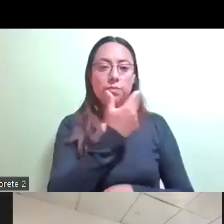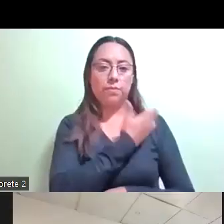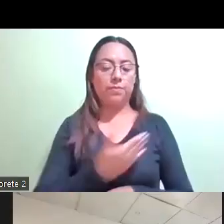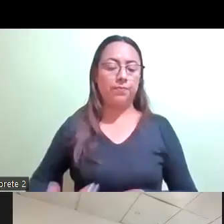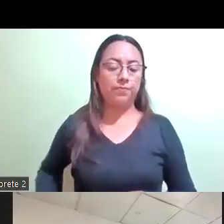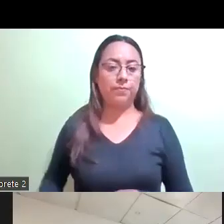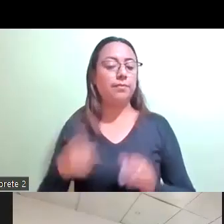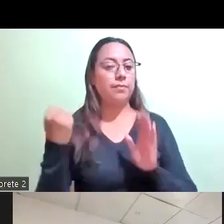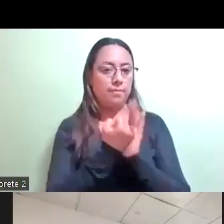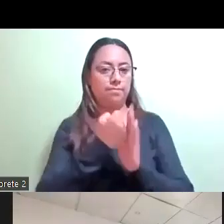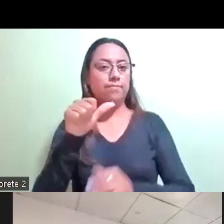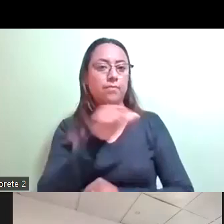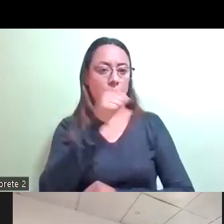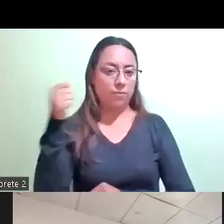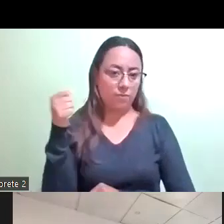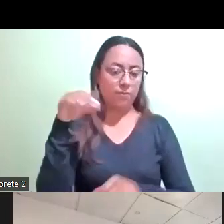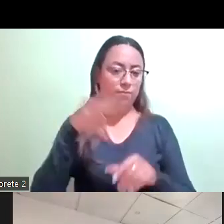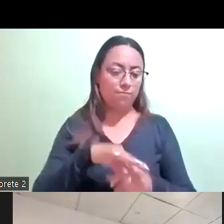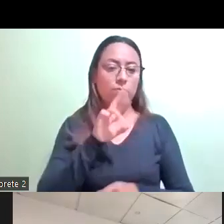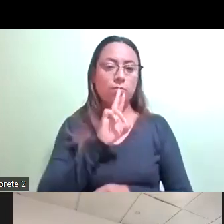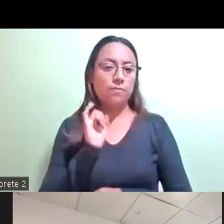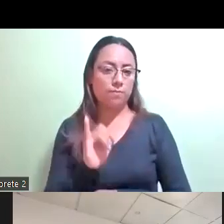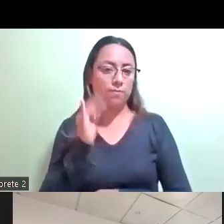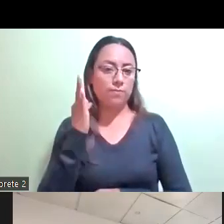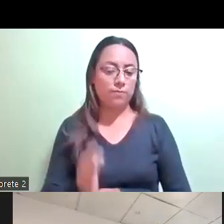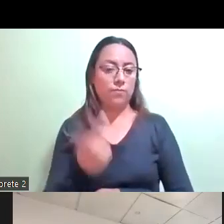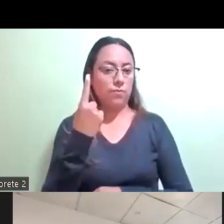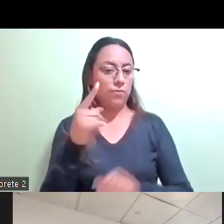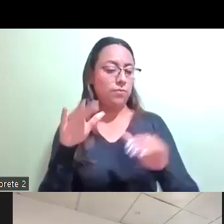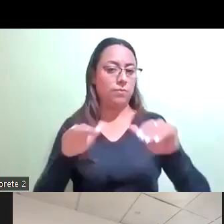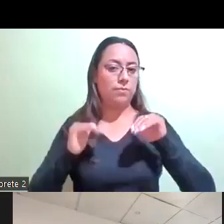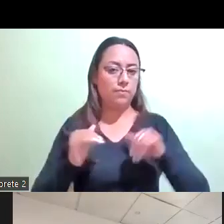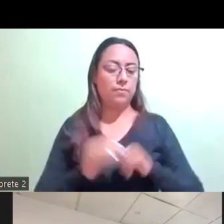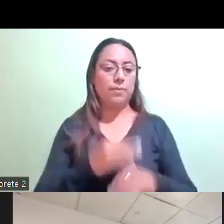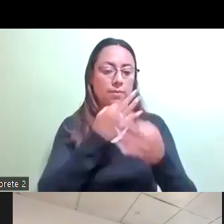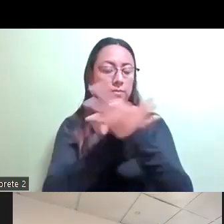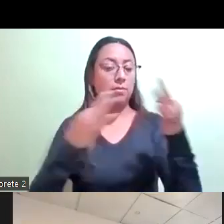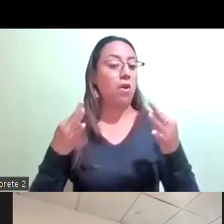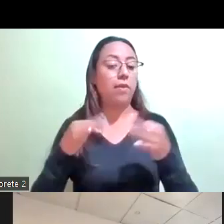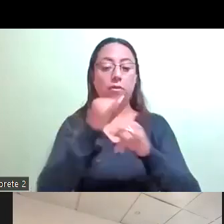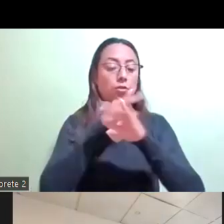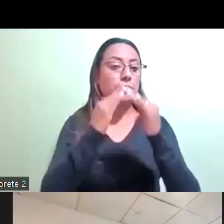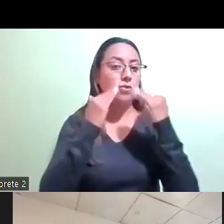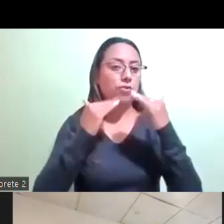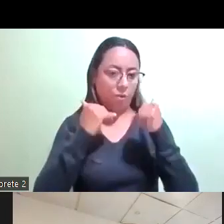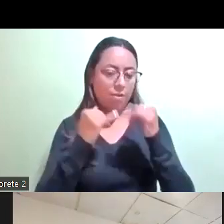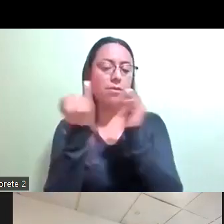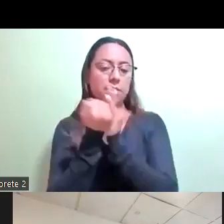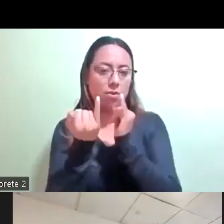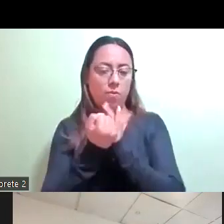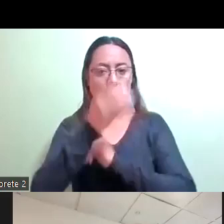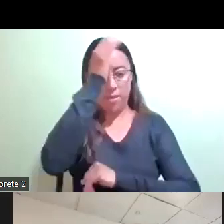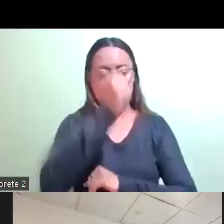11 votos a favor y una abstención la declaratoria de inexistencia y por consiguiente el acuerdo.